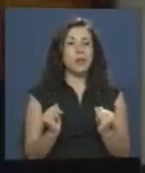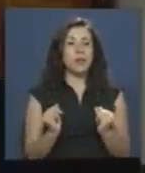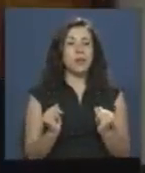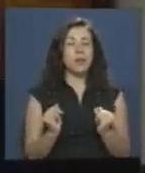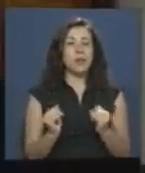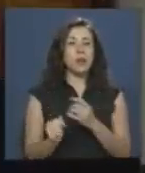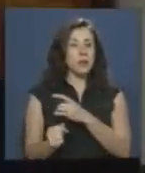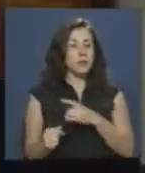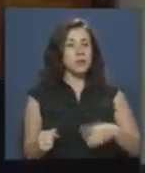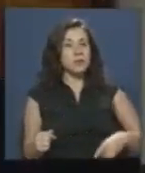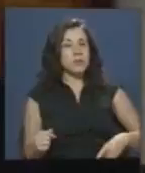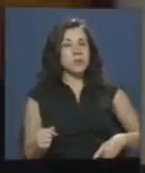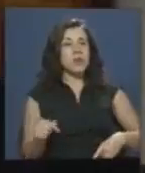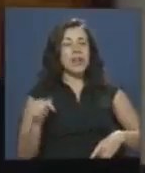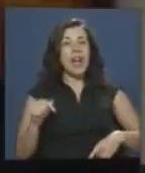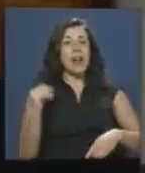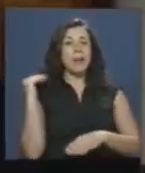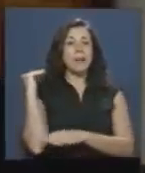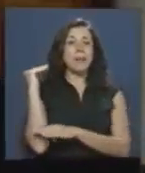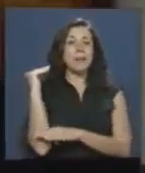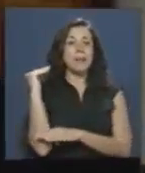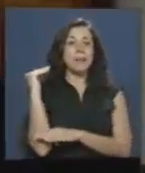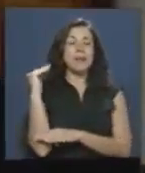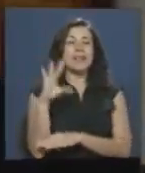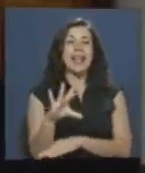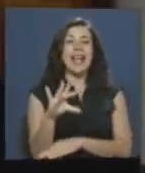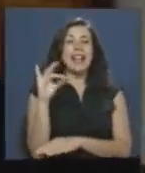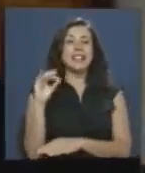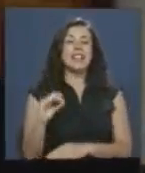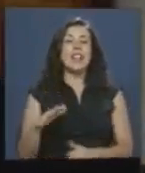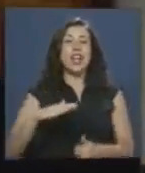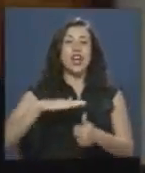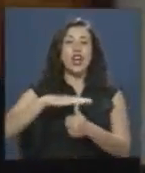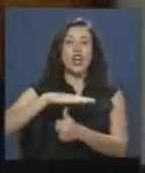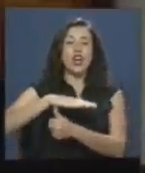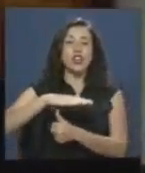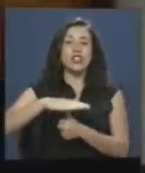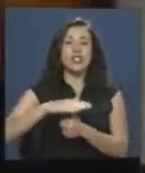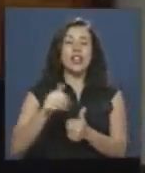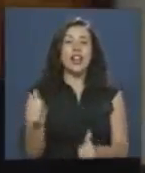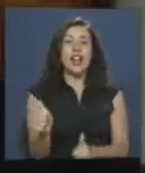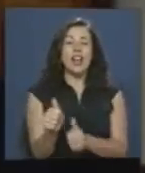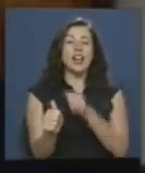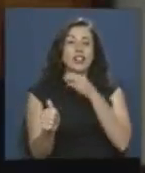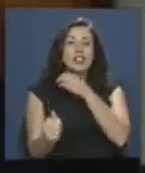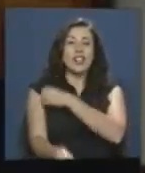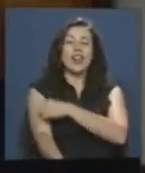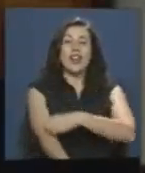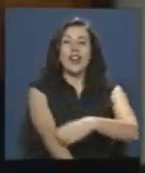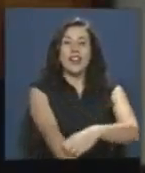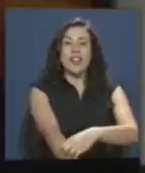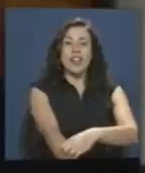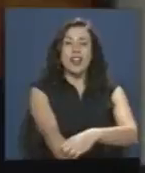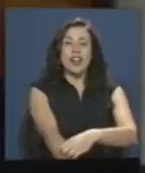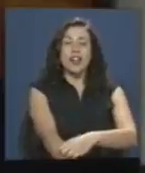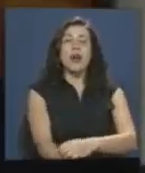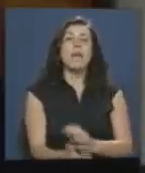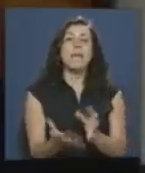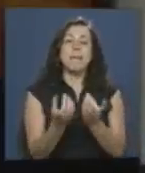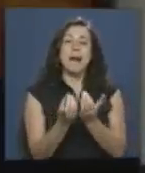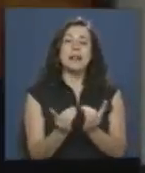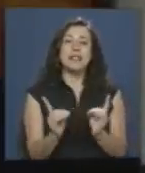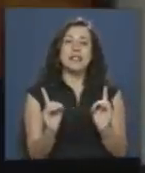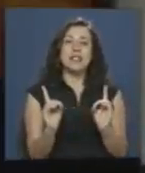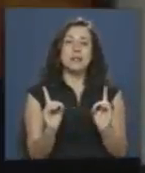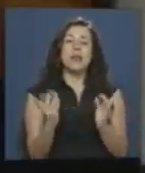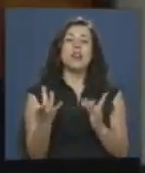los parlamentarios al que hoy rige en las elecciones de concejales y consejeros regionales, que sin duda es mucho más democrático